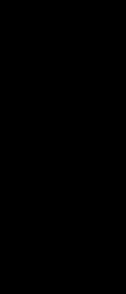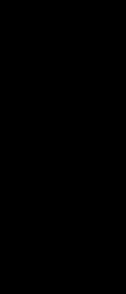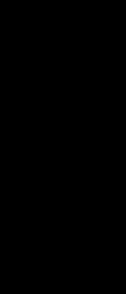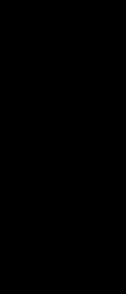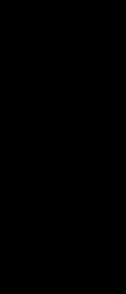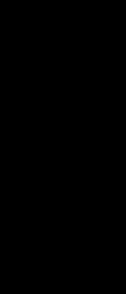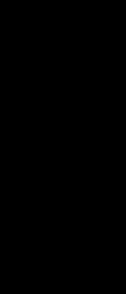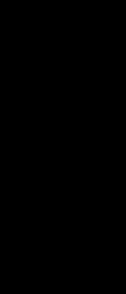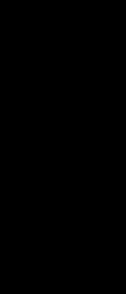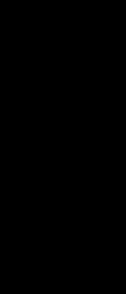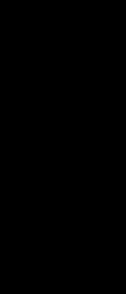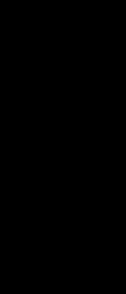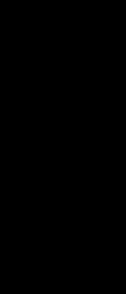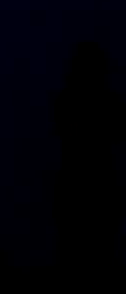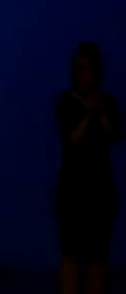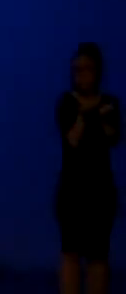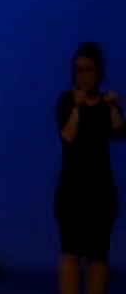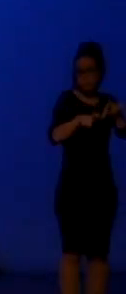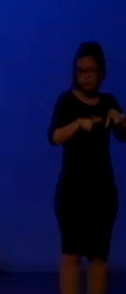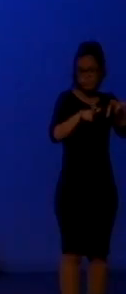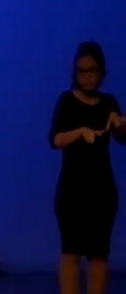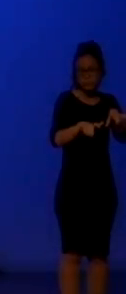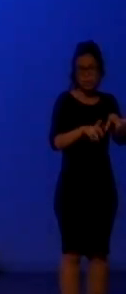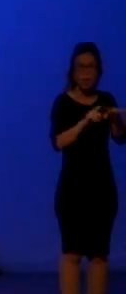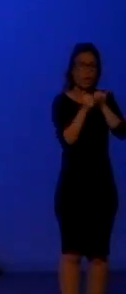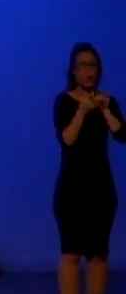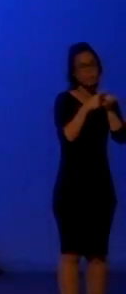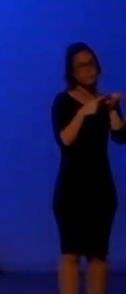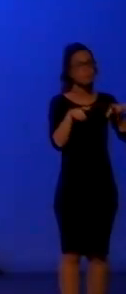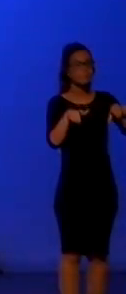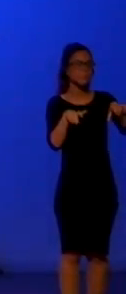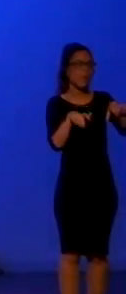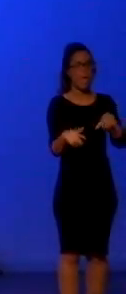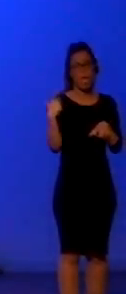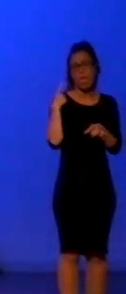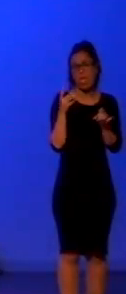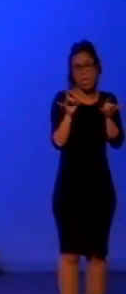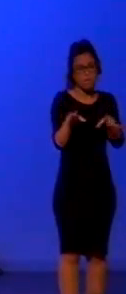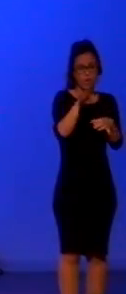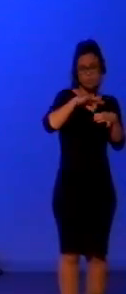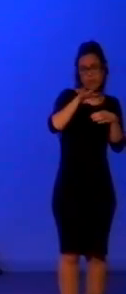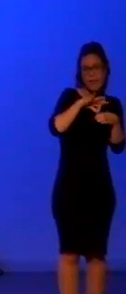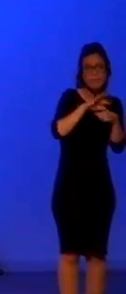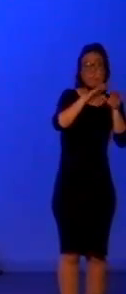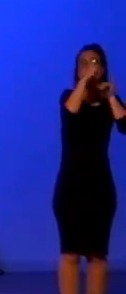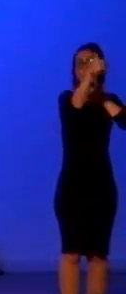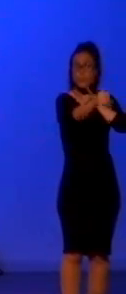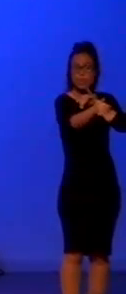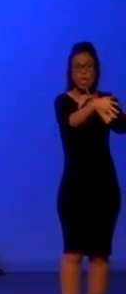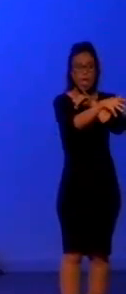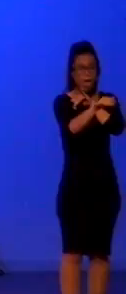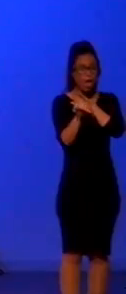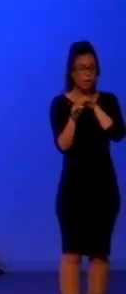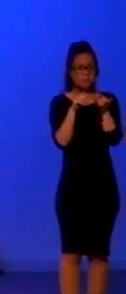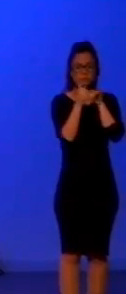atzeden aldira arte, ordu erditxo bat, gero kafia atzoko moruan, izango dugu jolean, eta gero bigarren